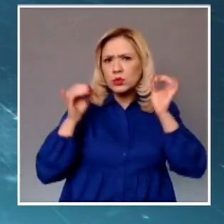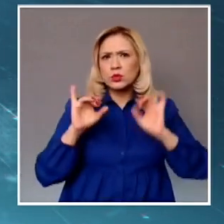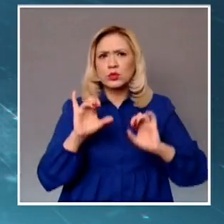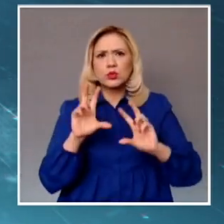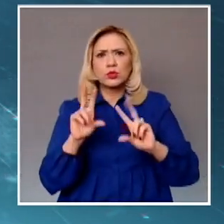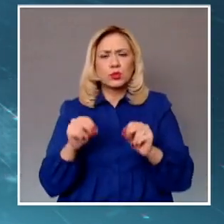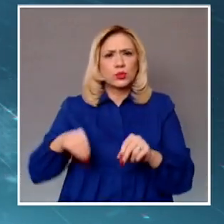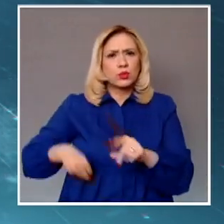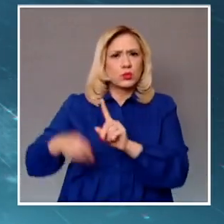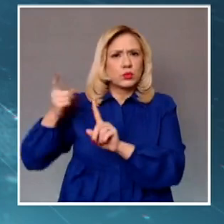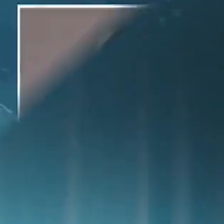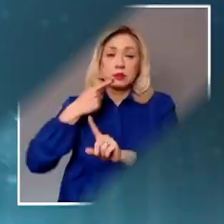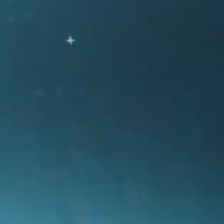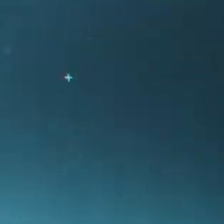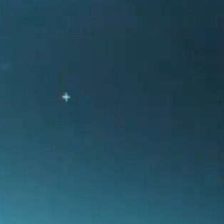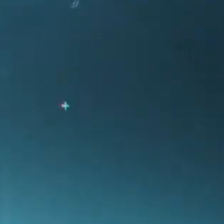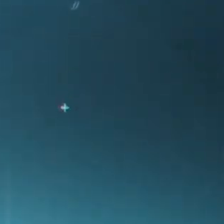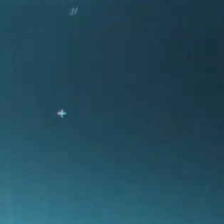colegiado.